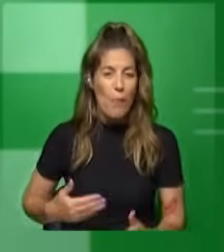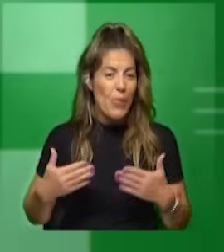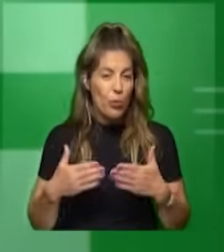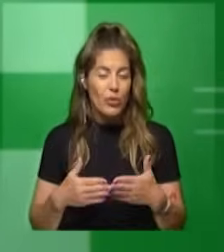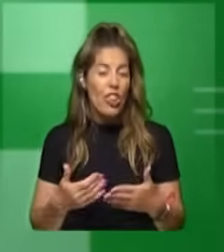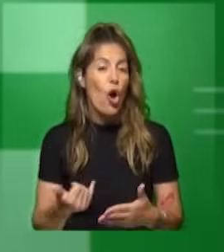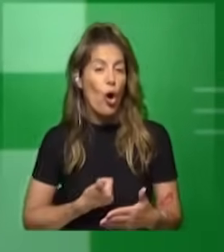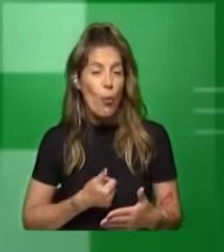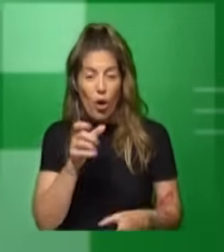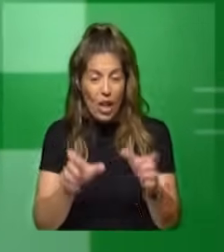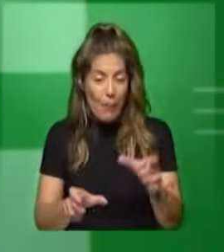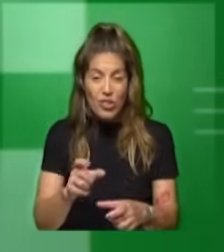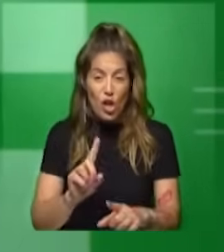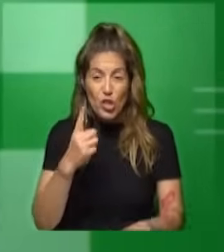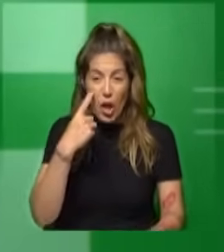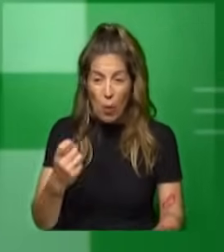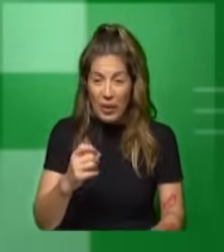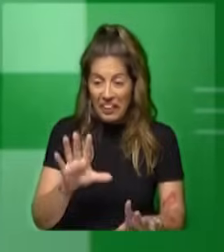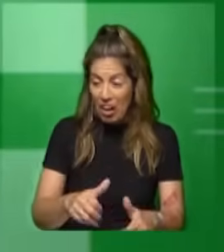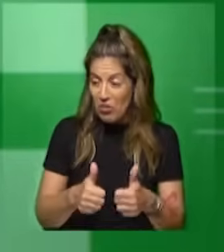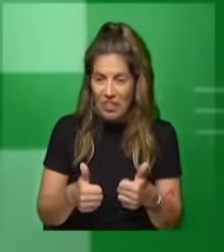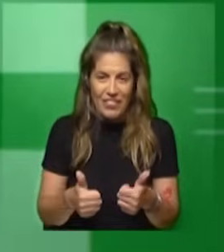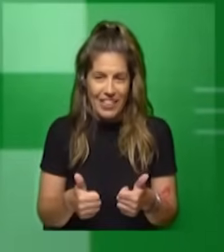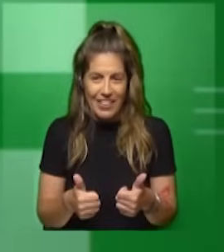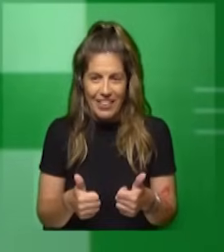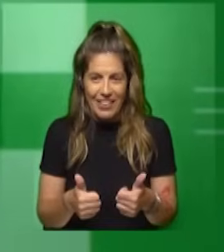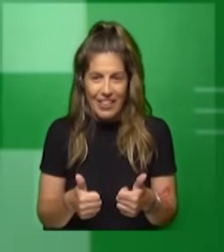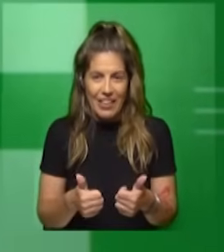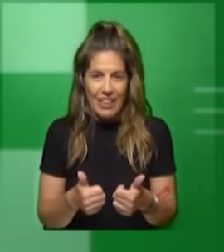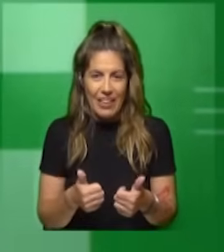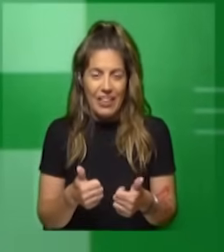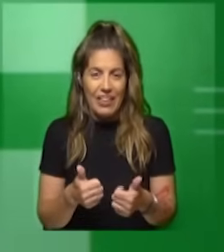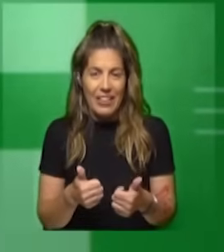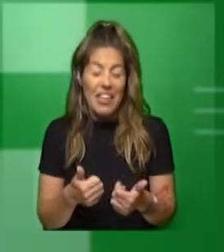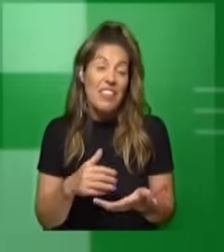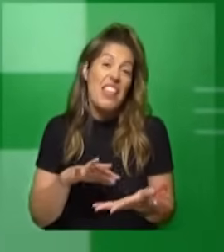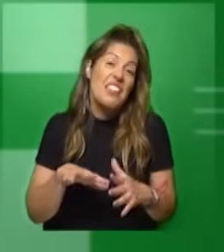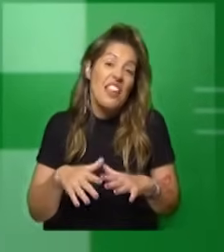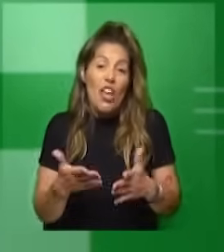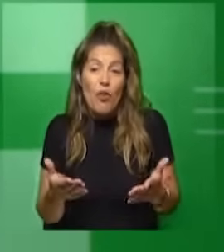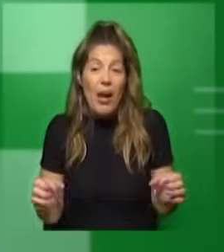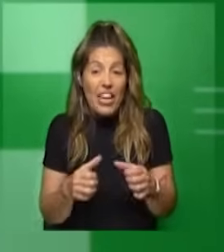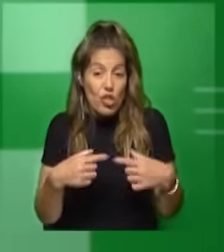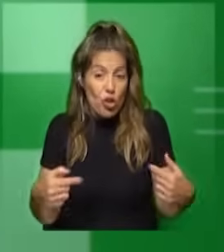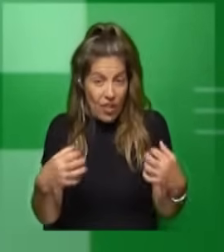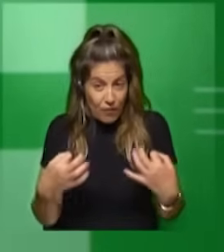preguntando cómo es que la gente no se da cuenta que la cosa está tan bien, ¿no? Y bueno, de cierta manera han hecho cosas